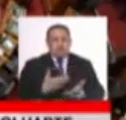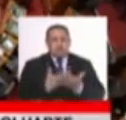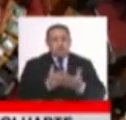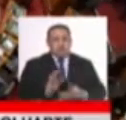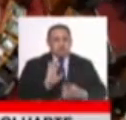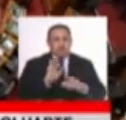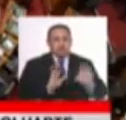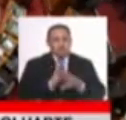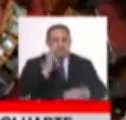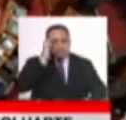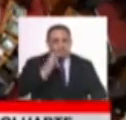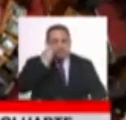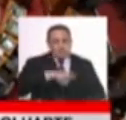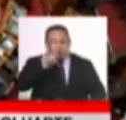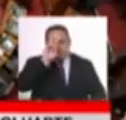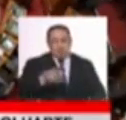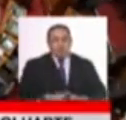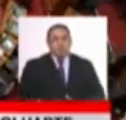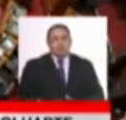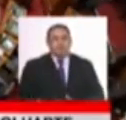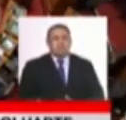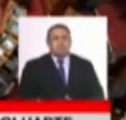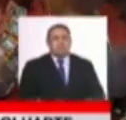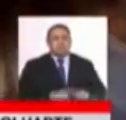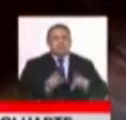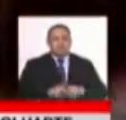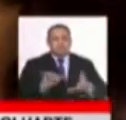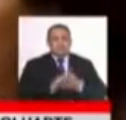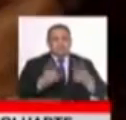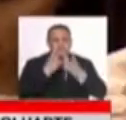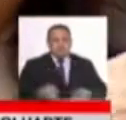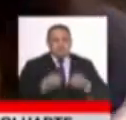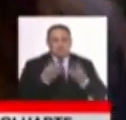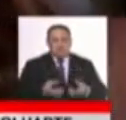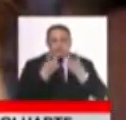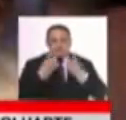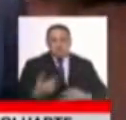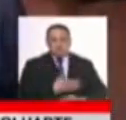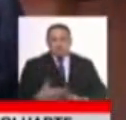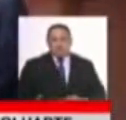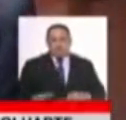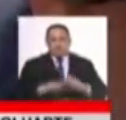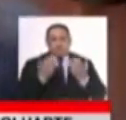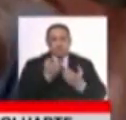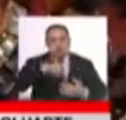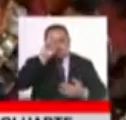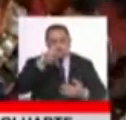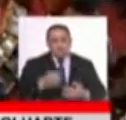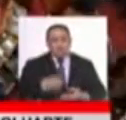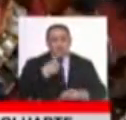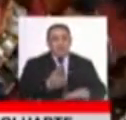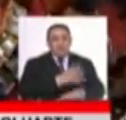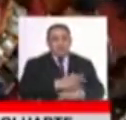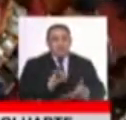mi... No me voy por la puerta falsa, sino que hago un teatro y ya salgo de esto, ¿no? Pero